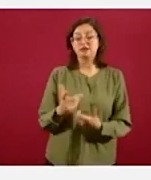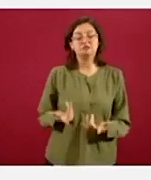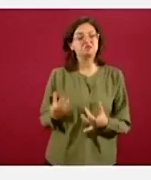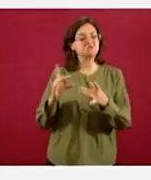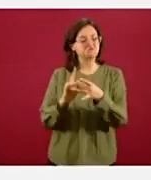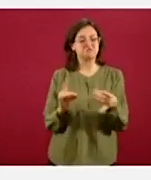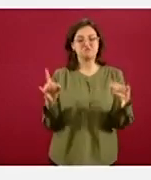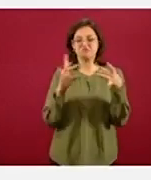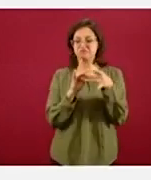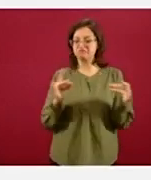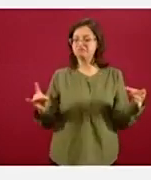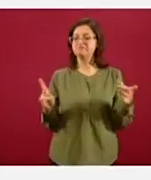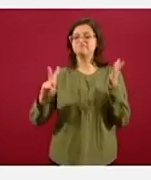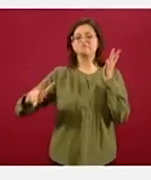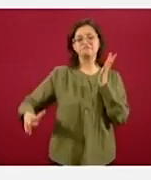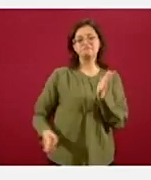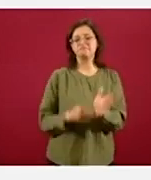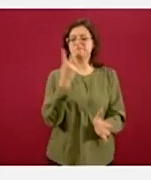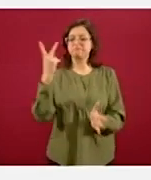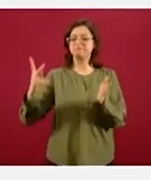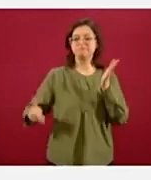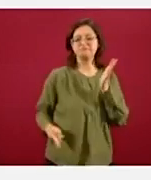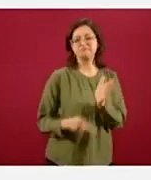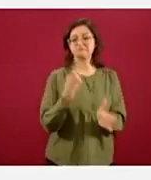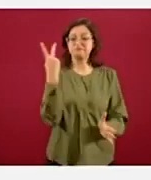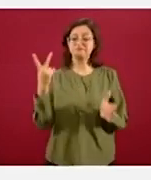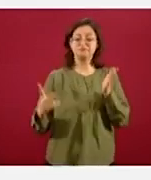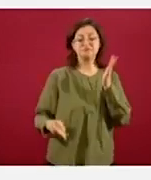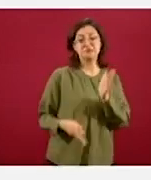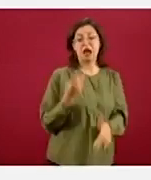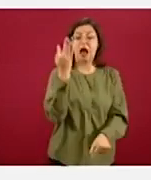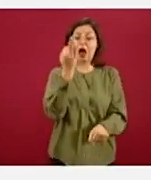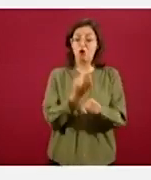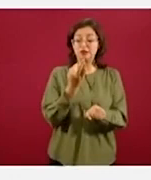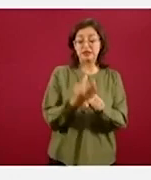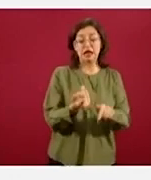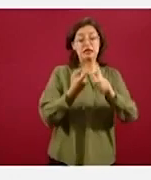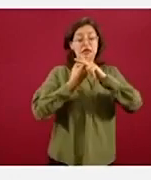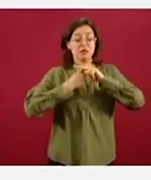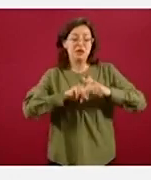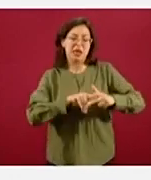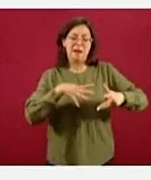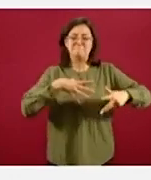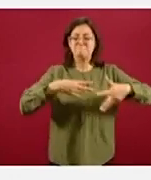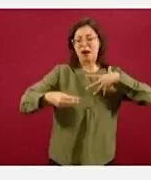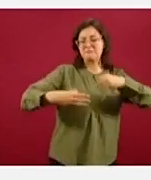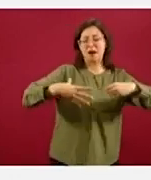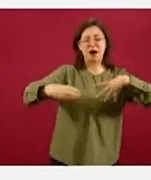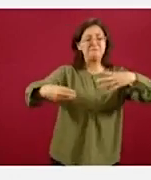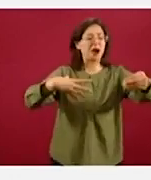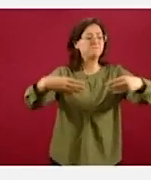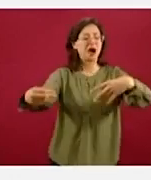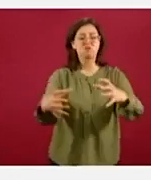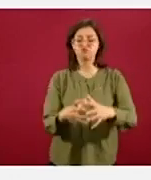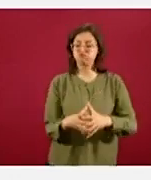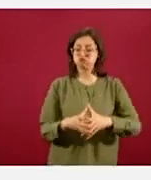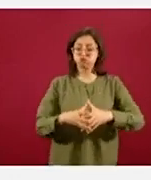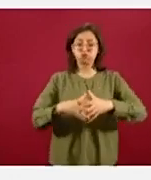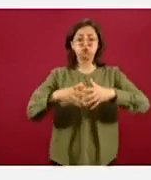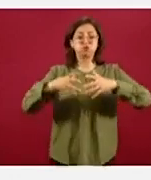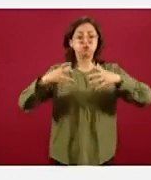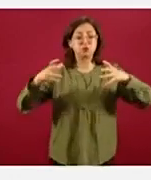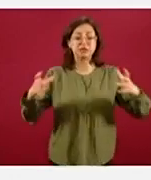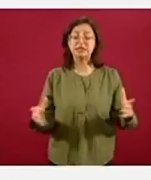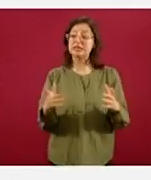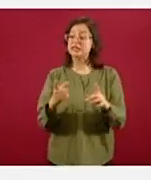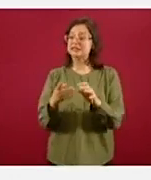siempre comentado desde un principio, el punto de inflexión en el que empieza el crecimiento exponencial de los casos, y es el momento ideal para